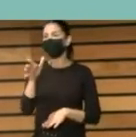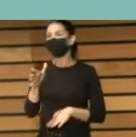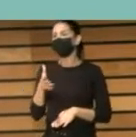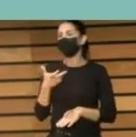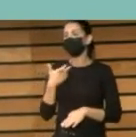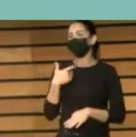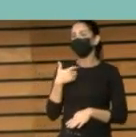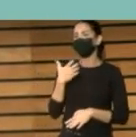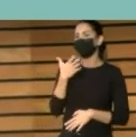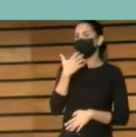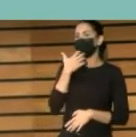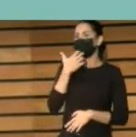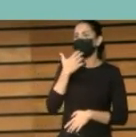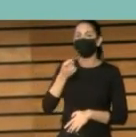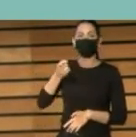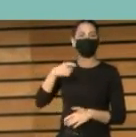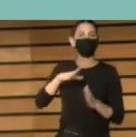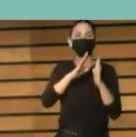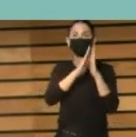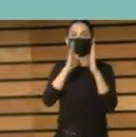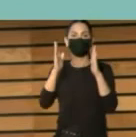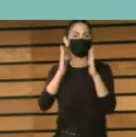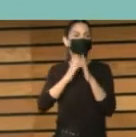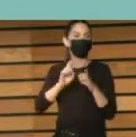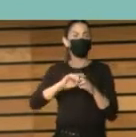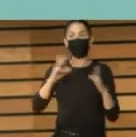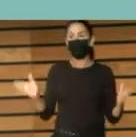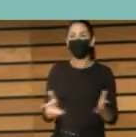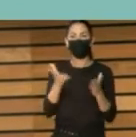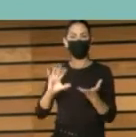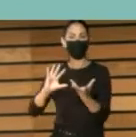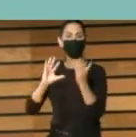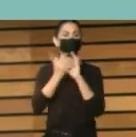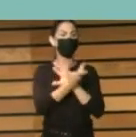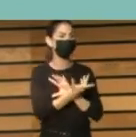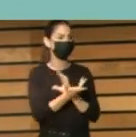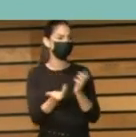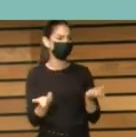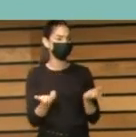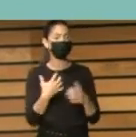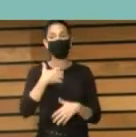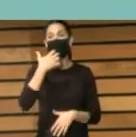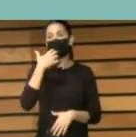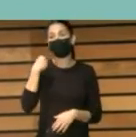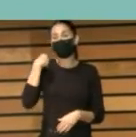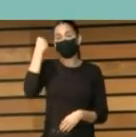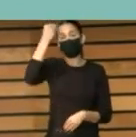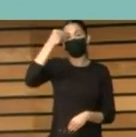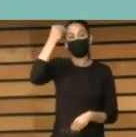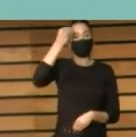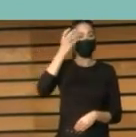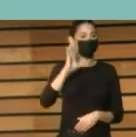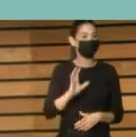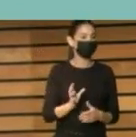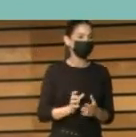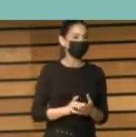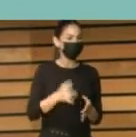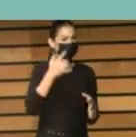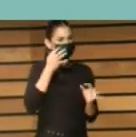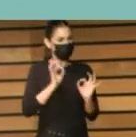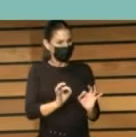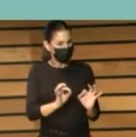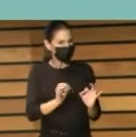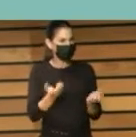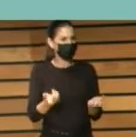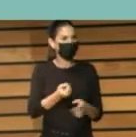podemos incidir desde la biblioteca para favorecer ese cambio? Porque yo creo que deberíamos ser un poco más concretos. ¿En qué aspectos